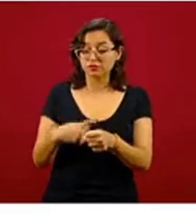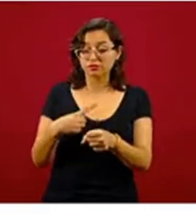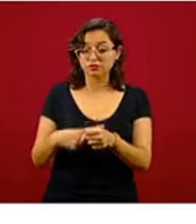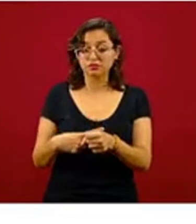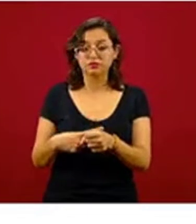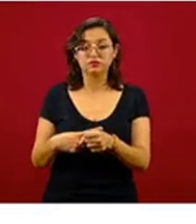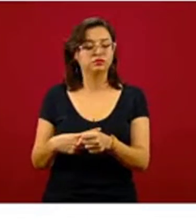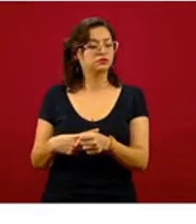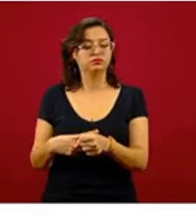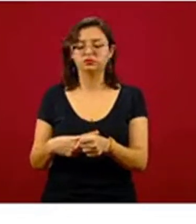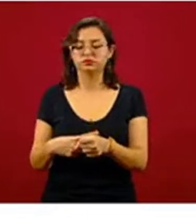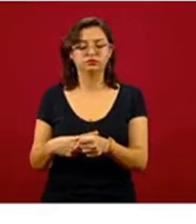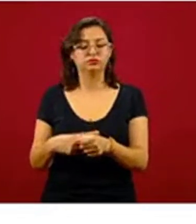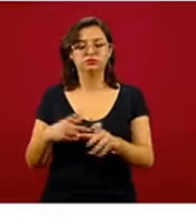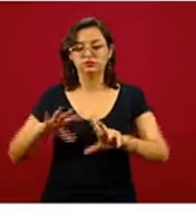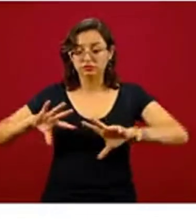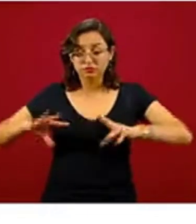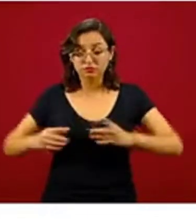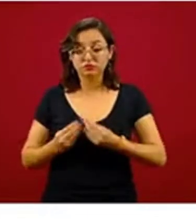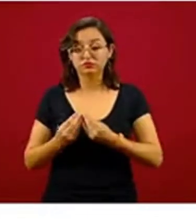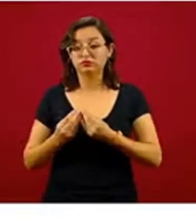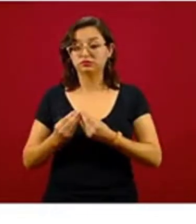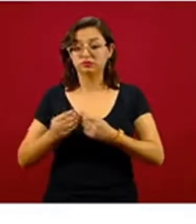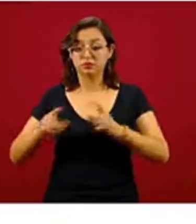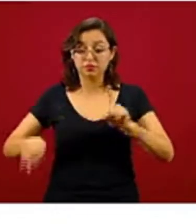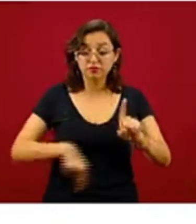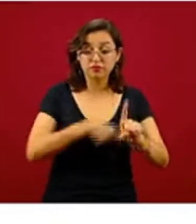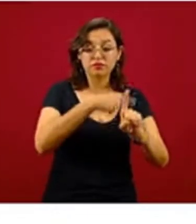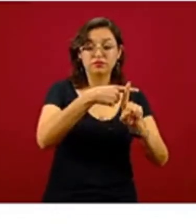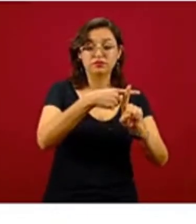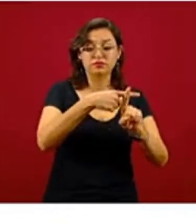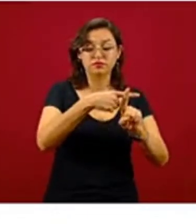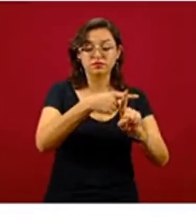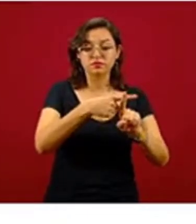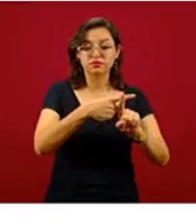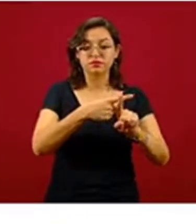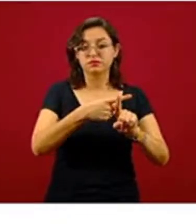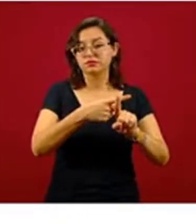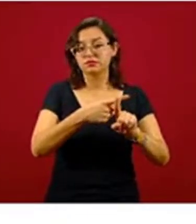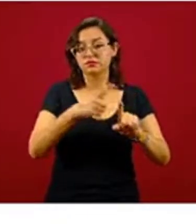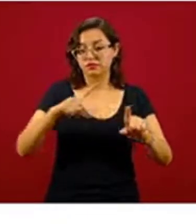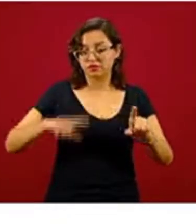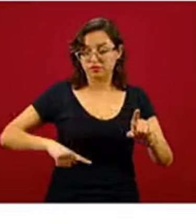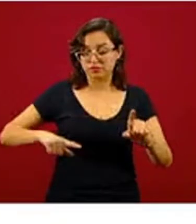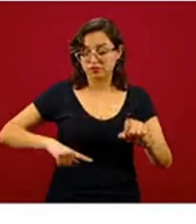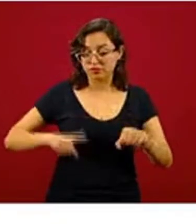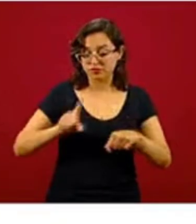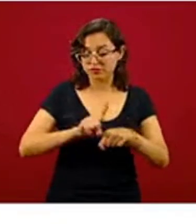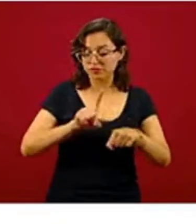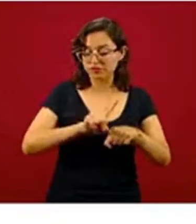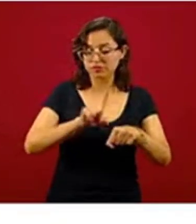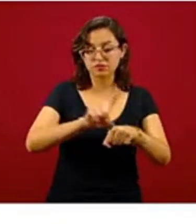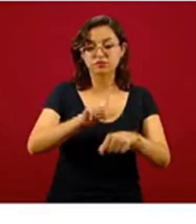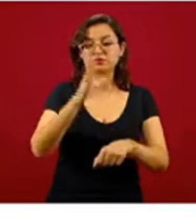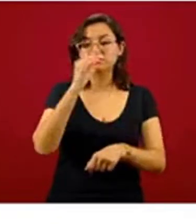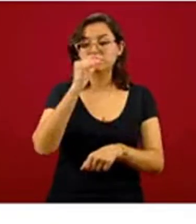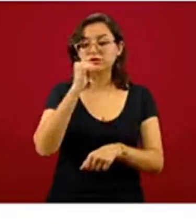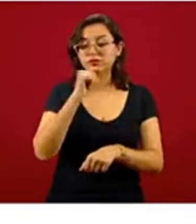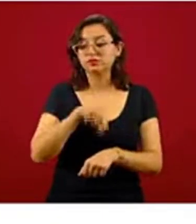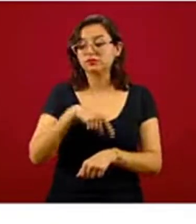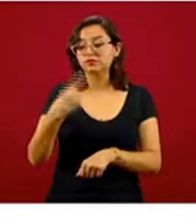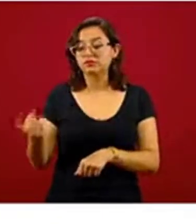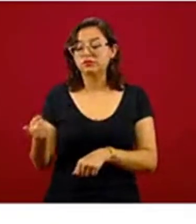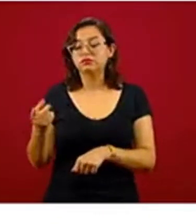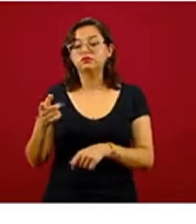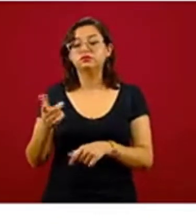lo tanto no podemos tomar este dato y directamente sumarlo al dato que damos día con día. ¿Por qué? Porque estos son resultados